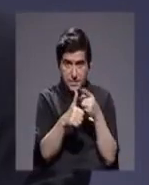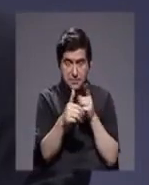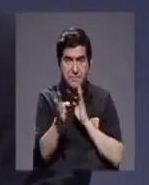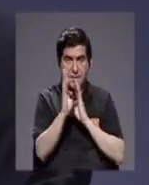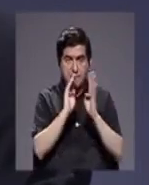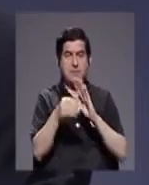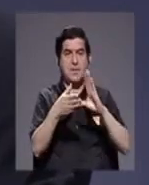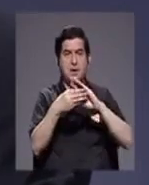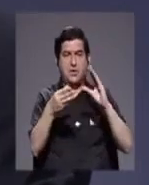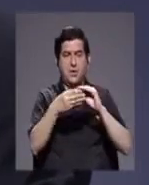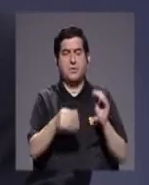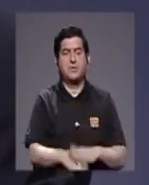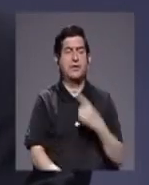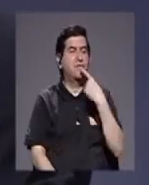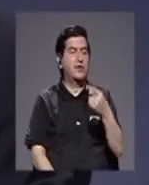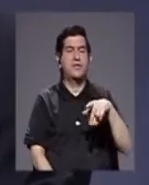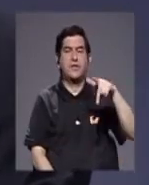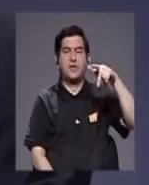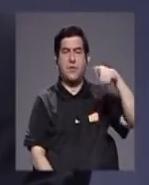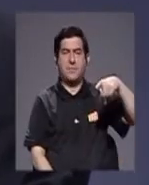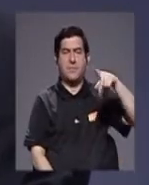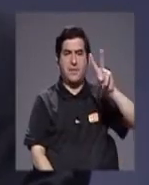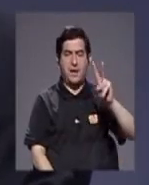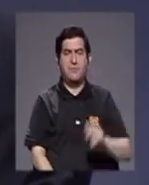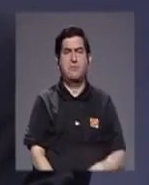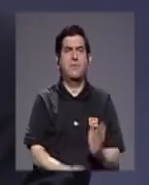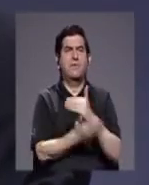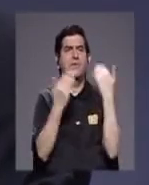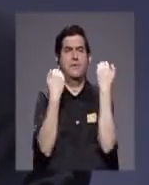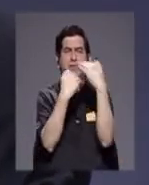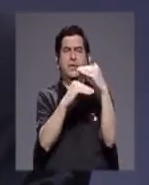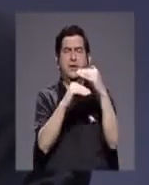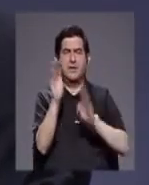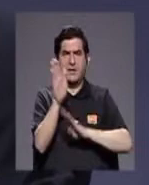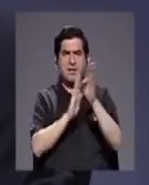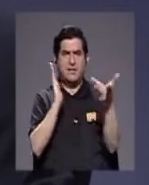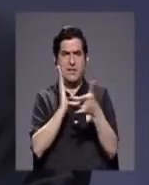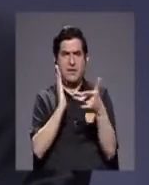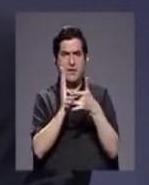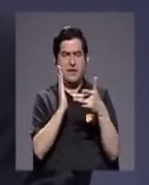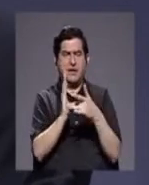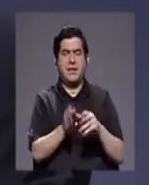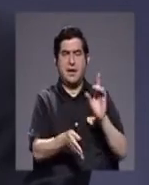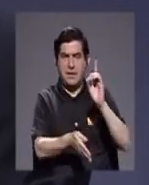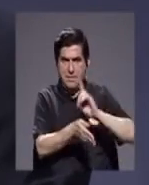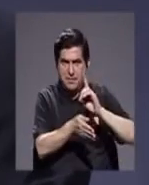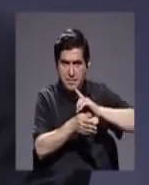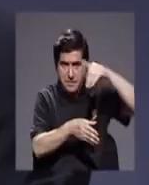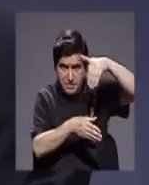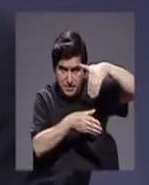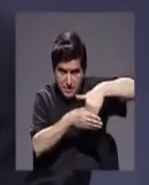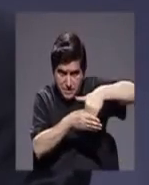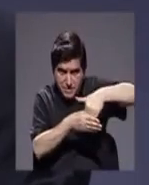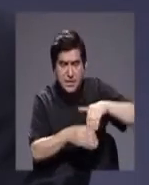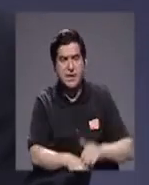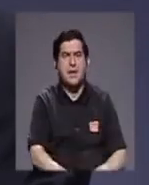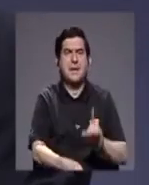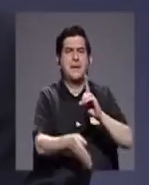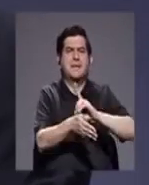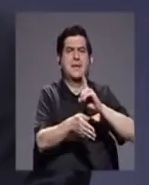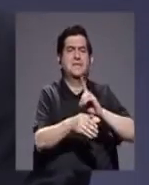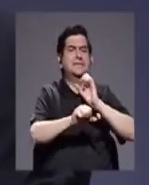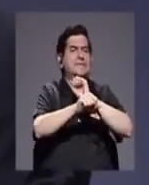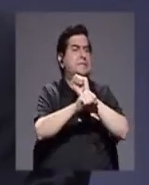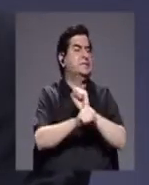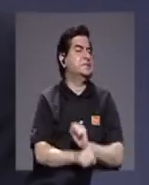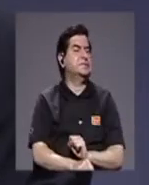al comentario de Paulo, creo que algo que ha limitado el desarrollo de la tecnología en la medicina es que la medicina es muy